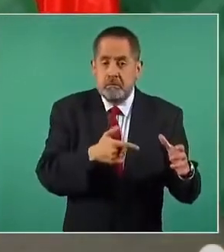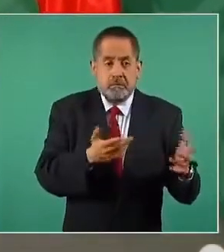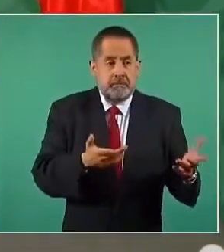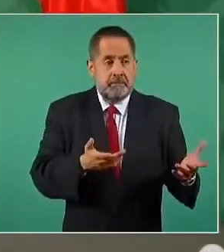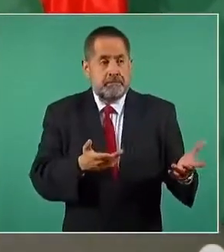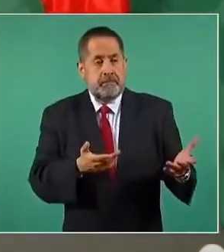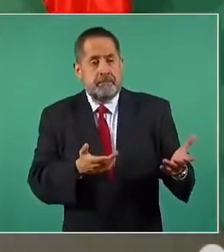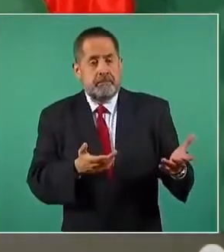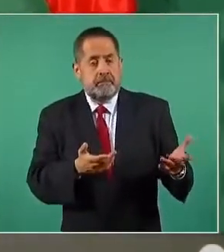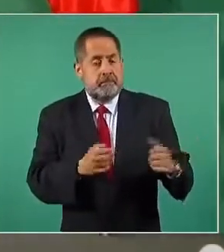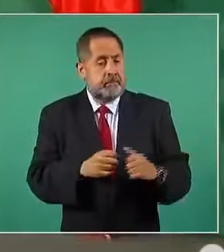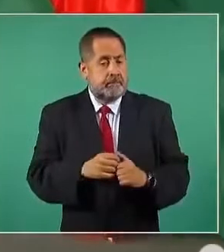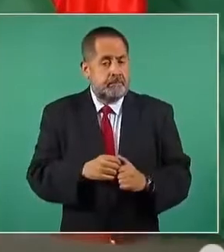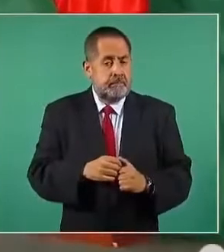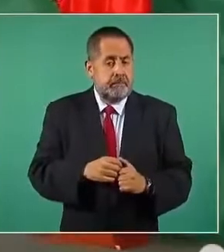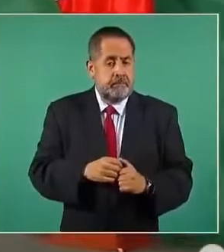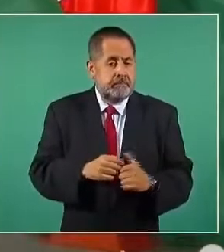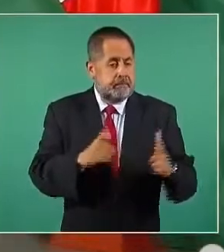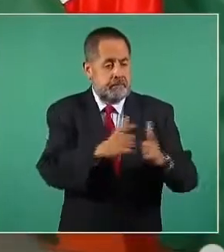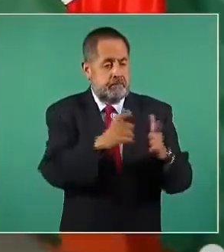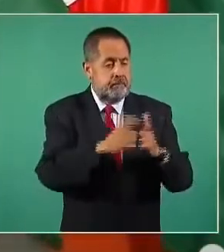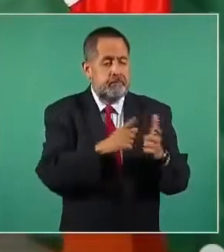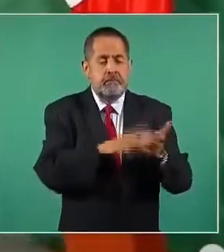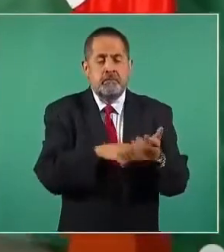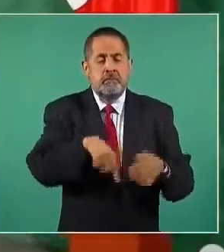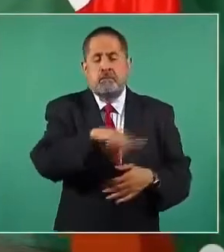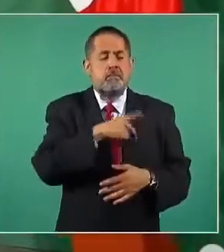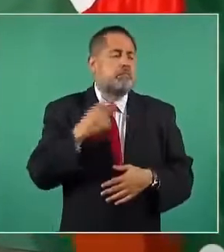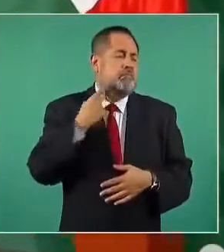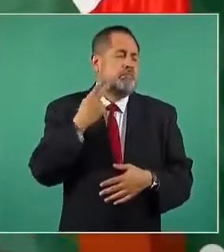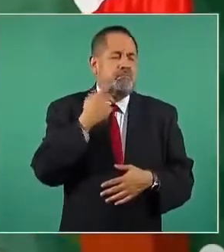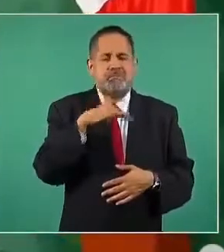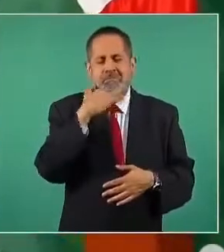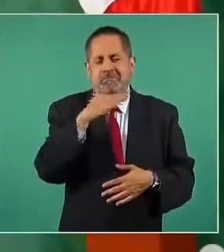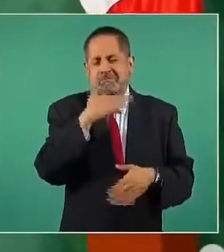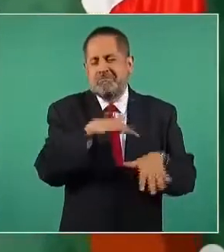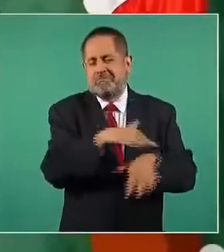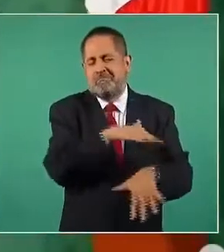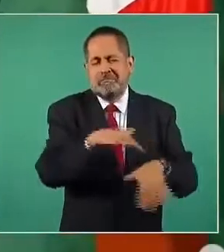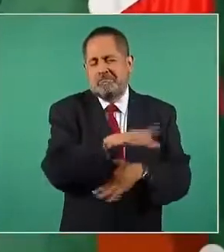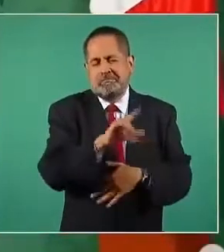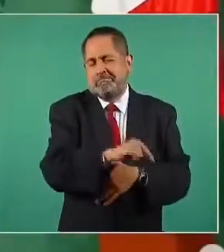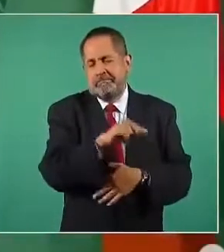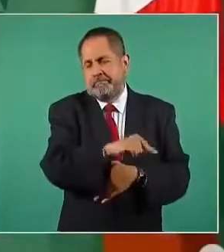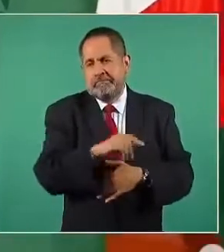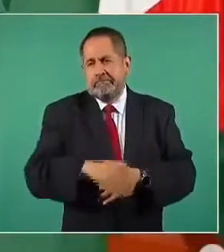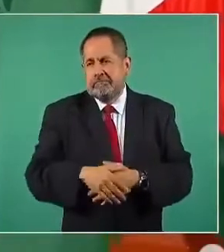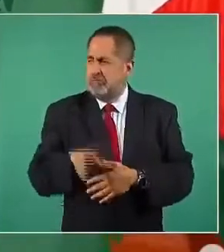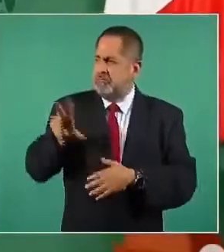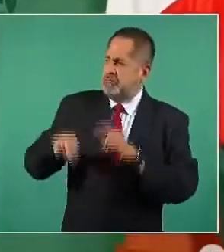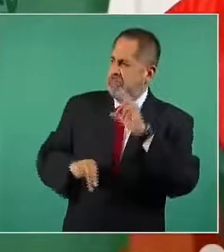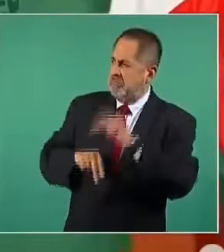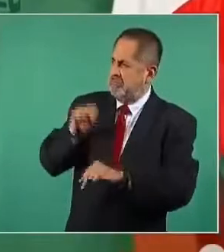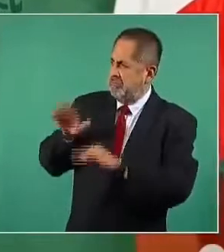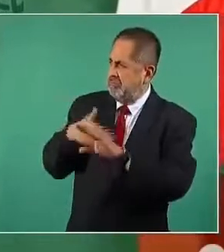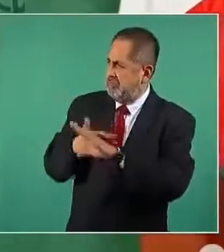de politiqueros que se oponen,